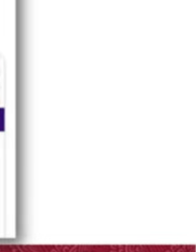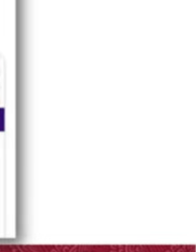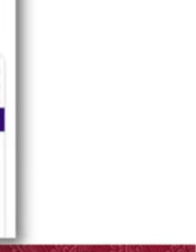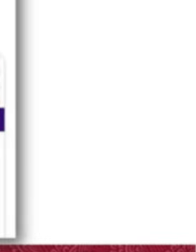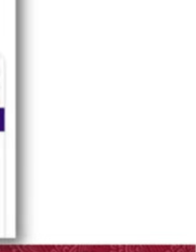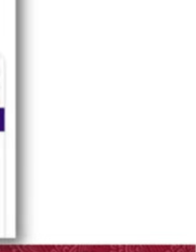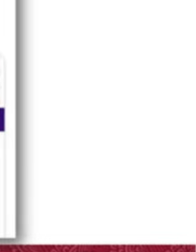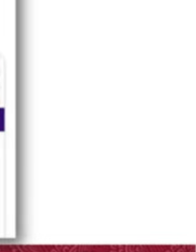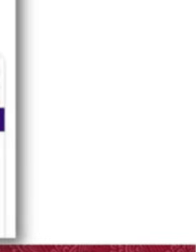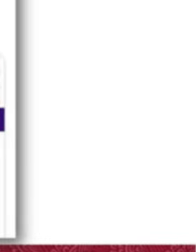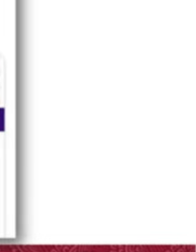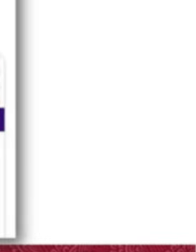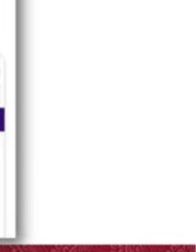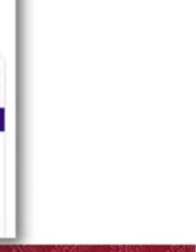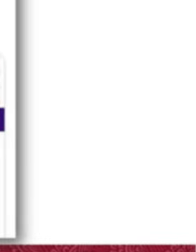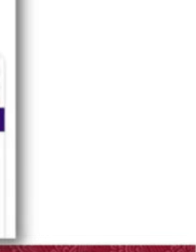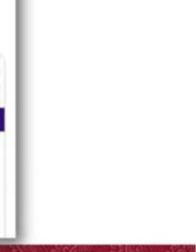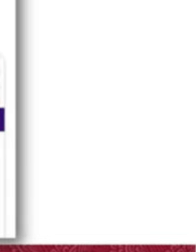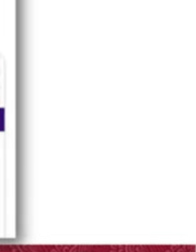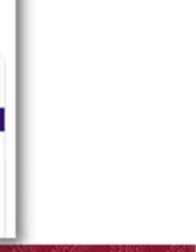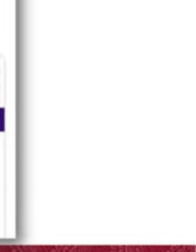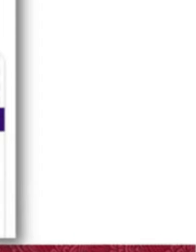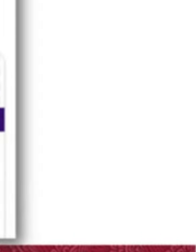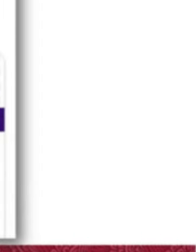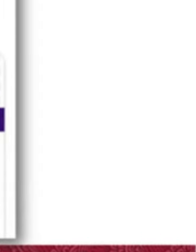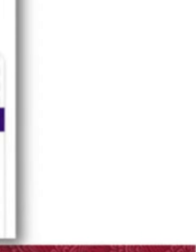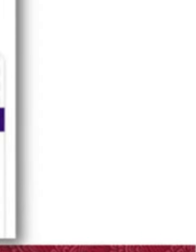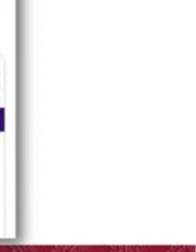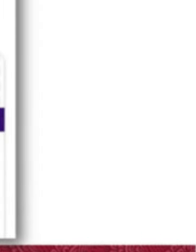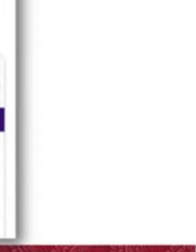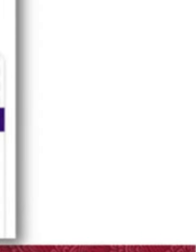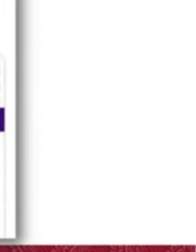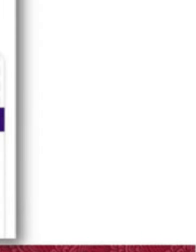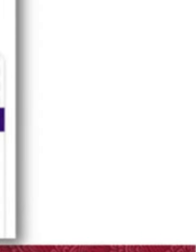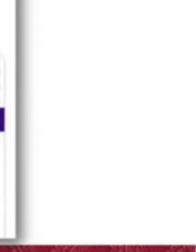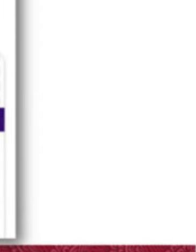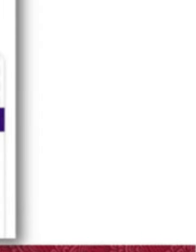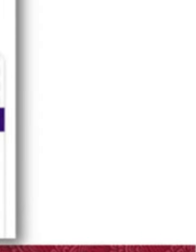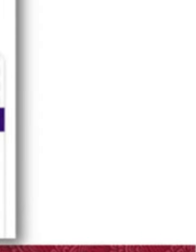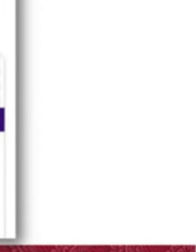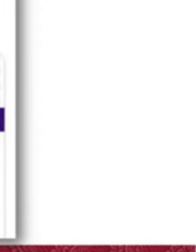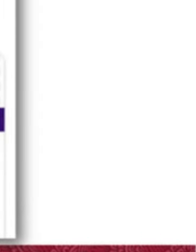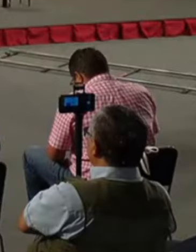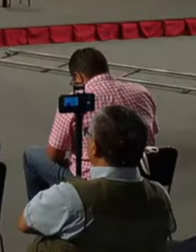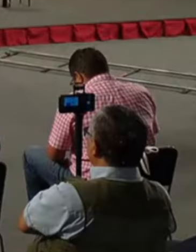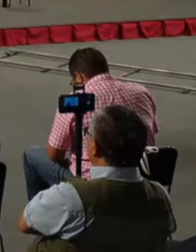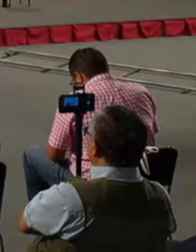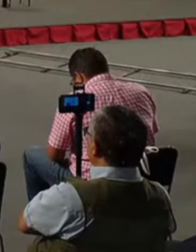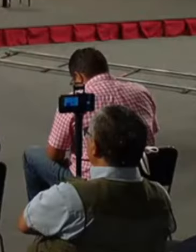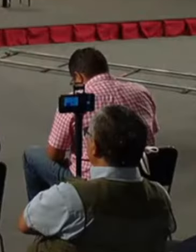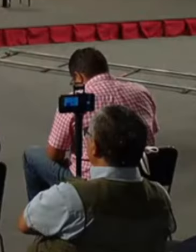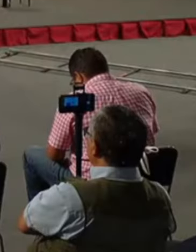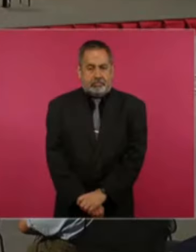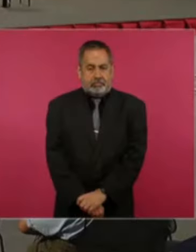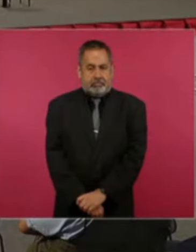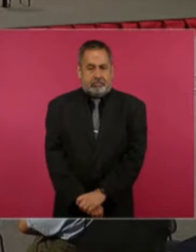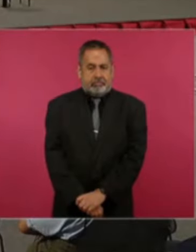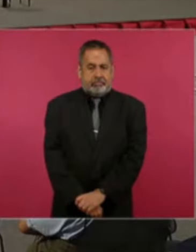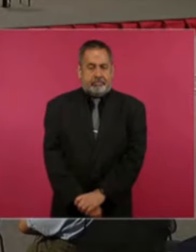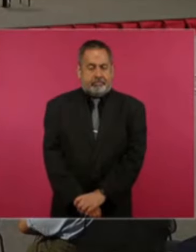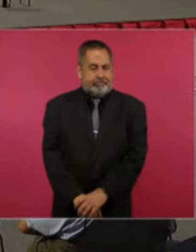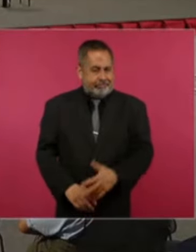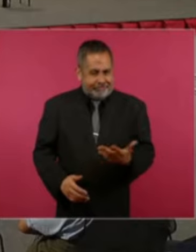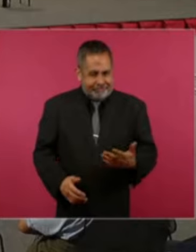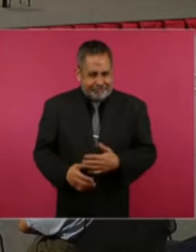reservado cuando se trate de información relacionada con actos de corrupción de acuerdo a las leyes aplicables.